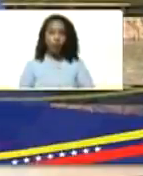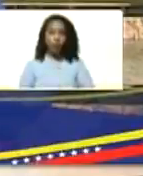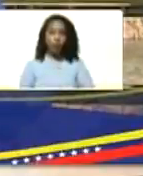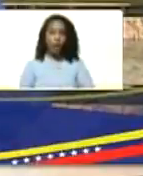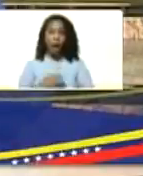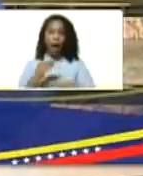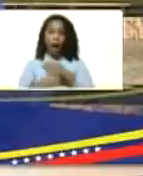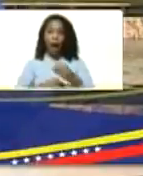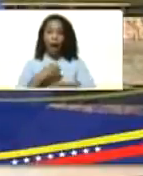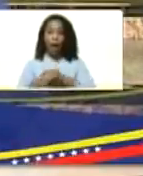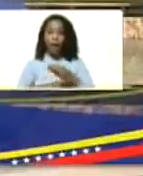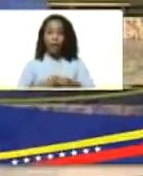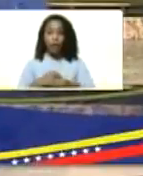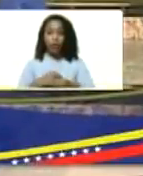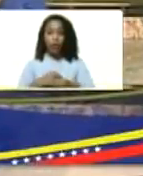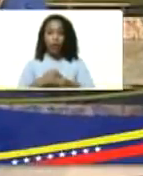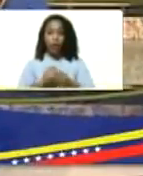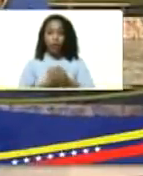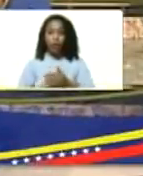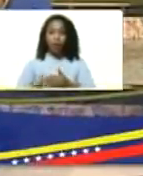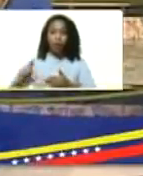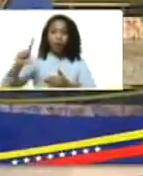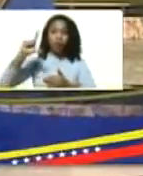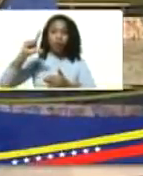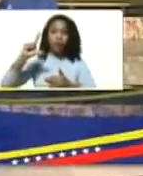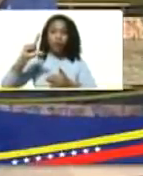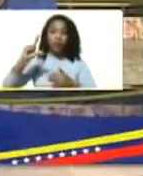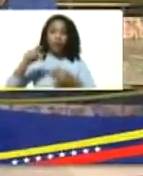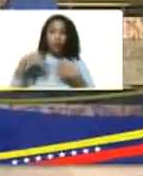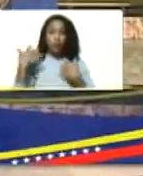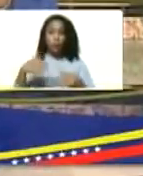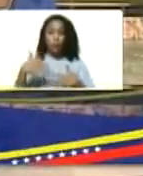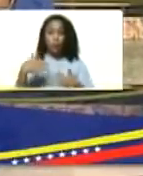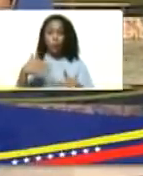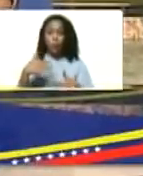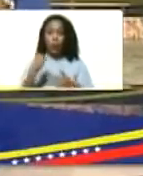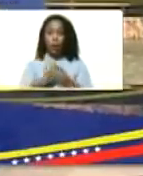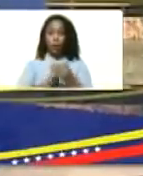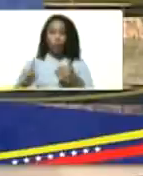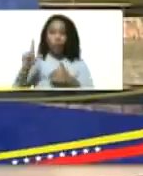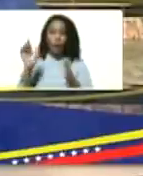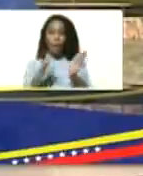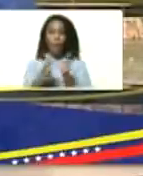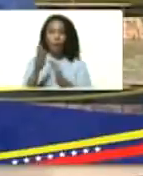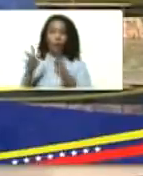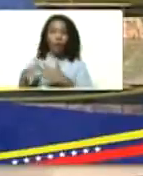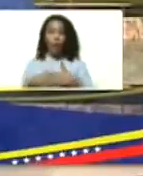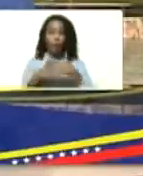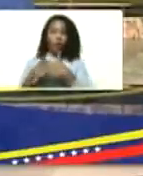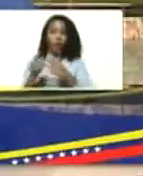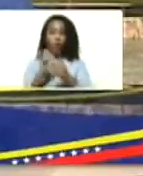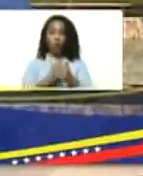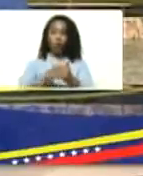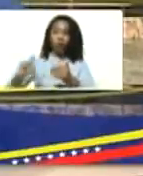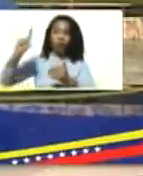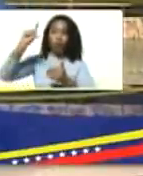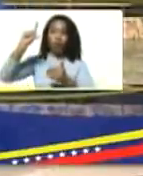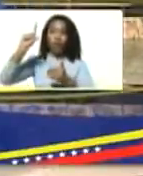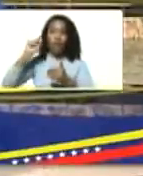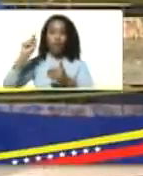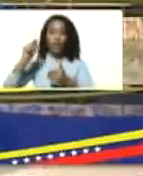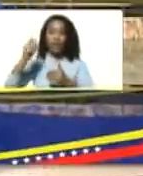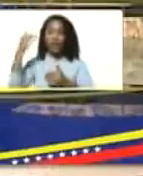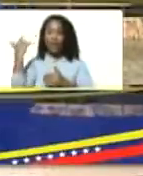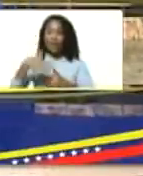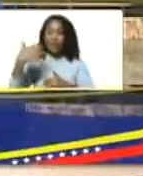una inflación récord la inflación en marzo en eeuu fue récord la inflación más